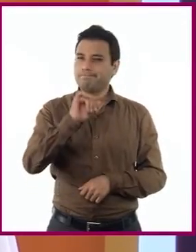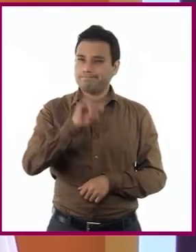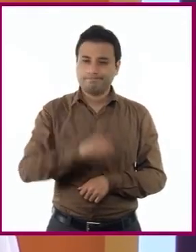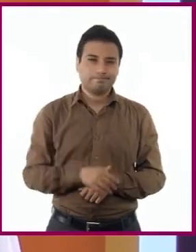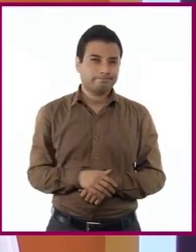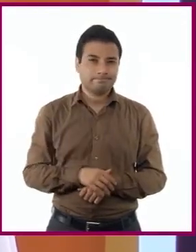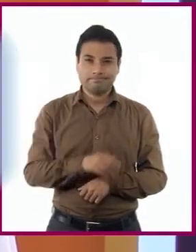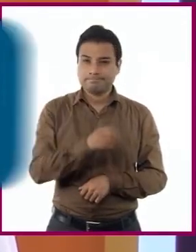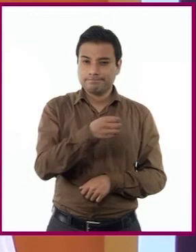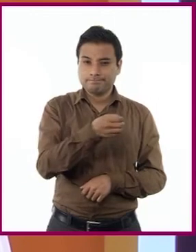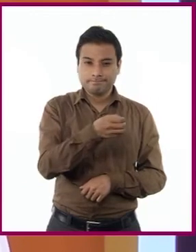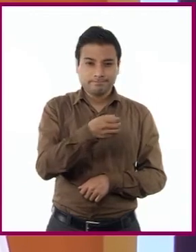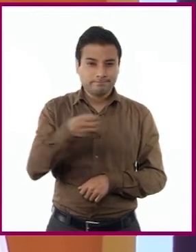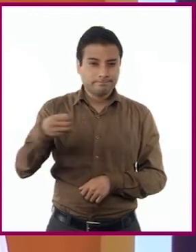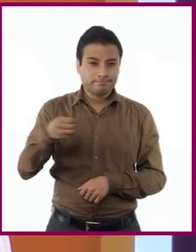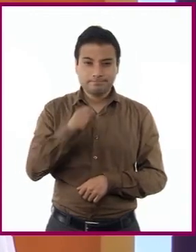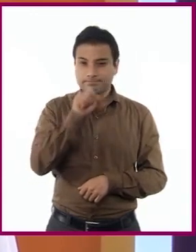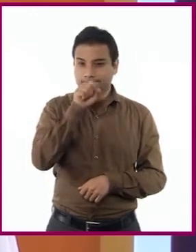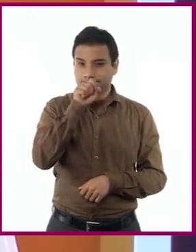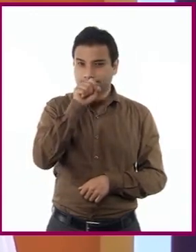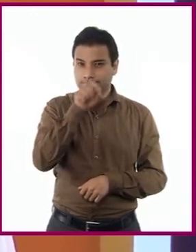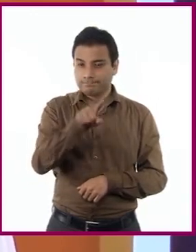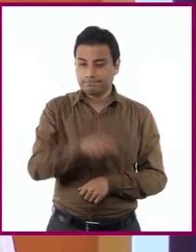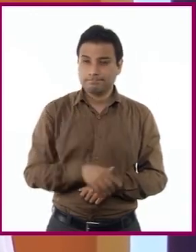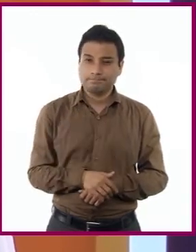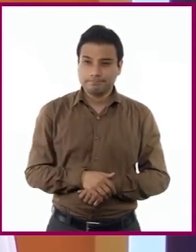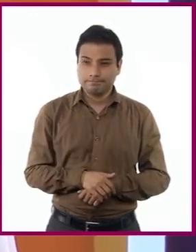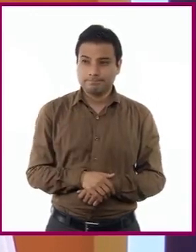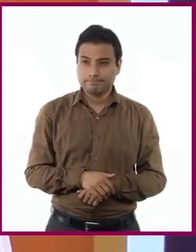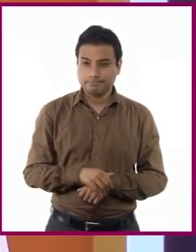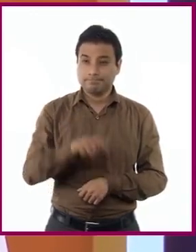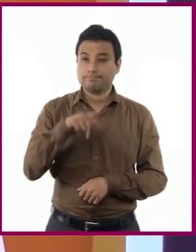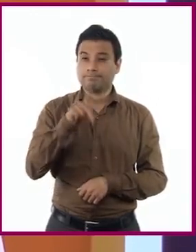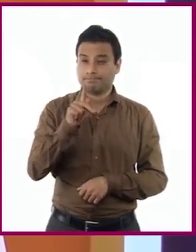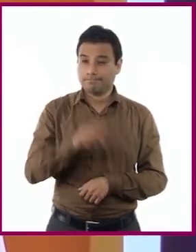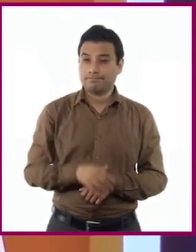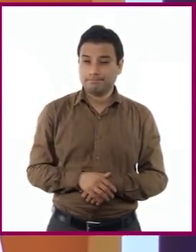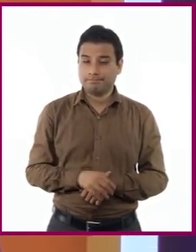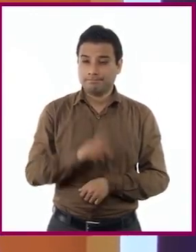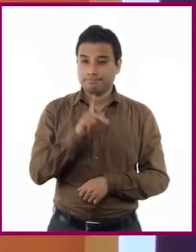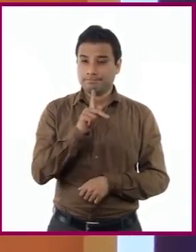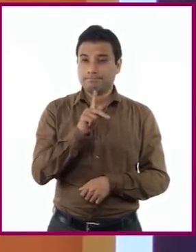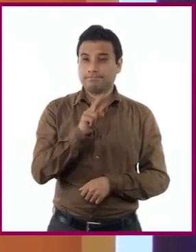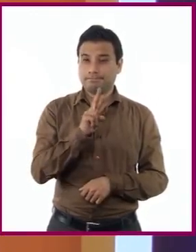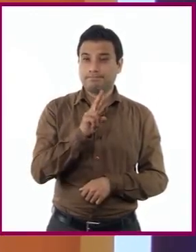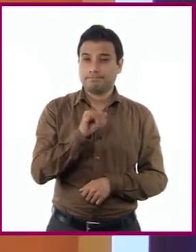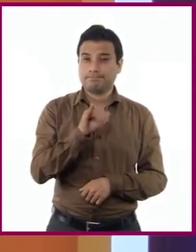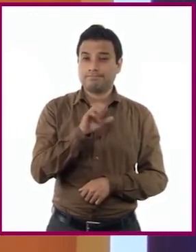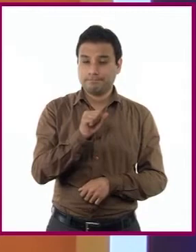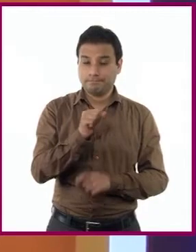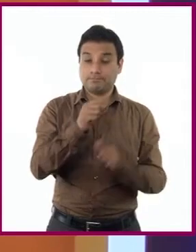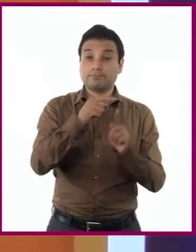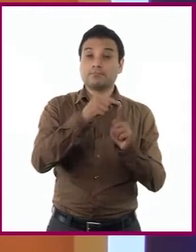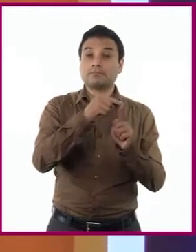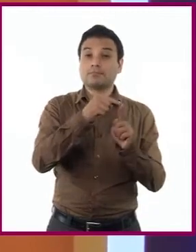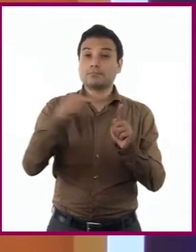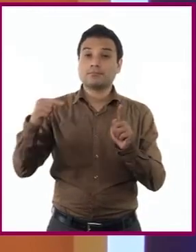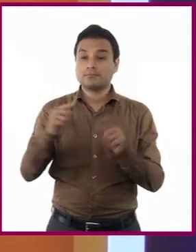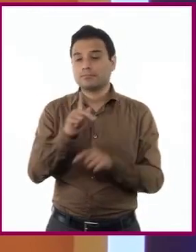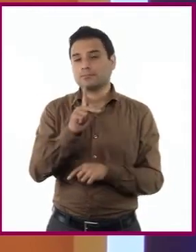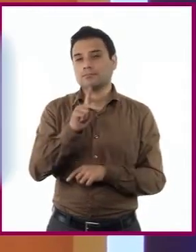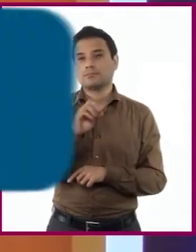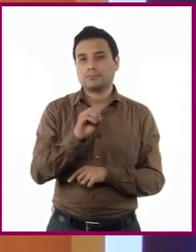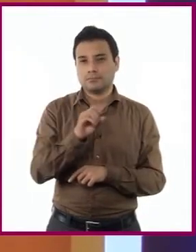es válido siempre y cuando puedan dividir al prisma recto con un polígono regular como base